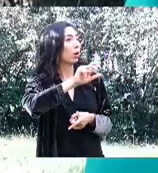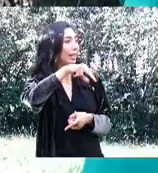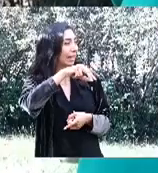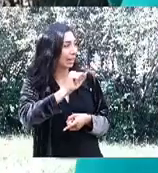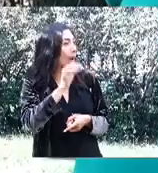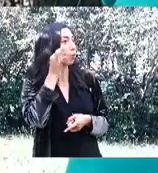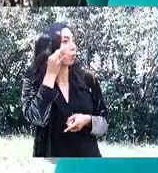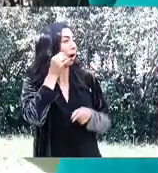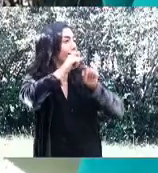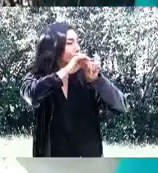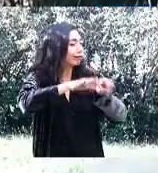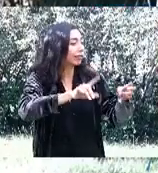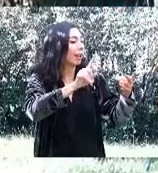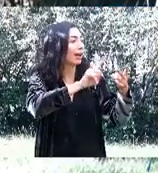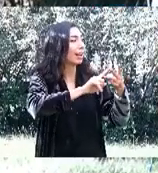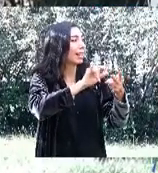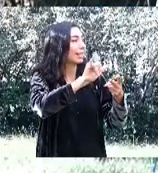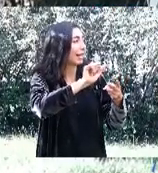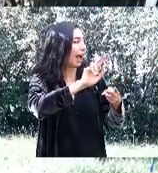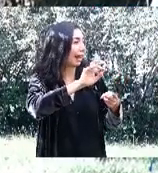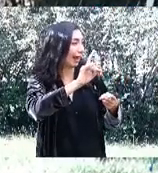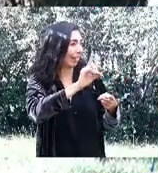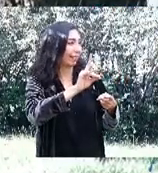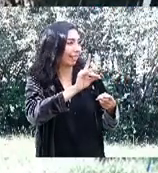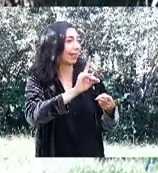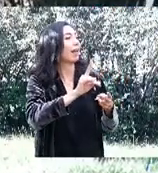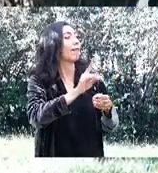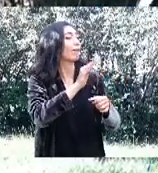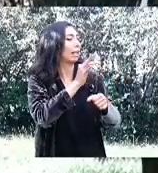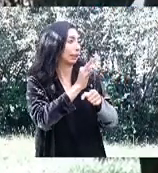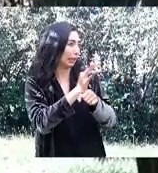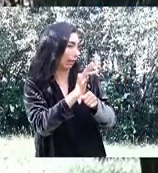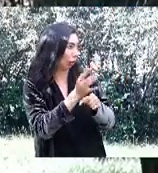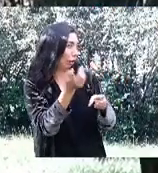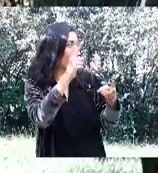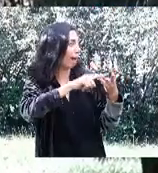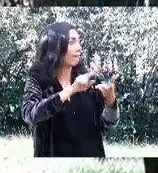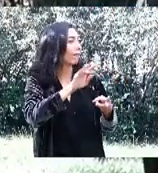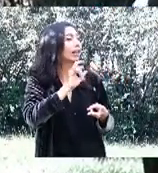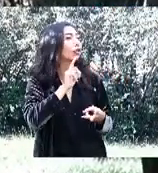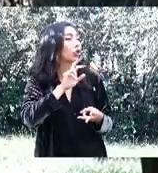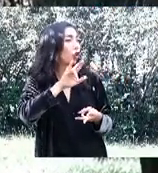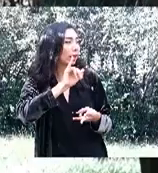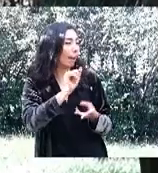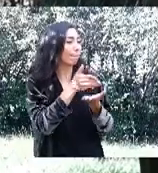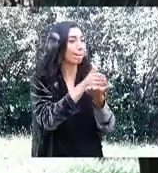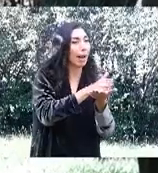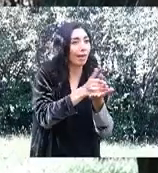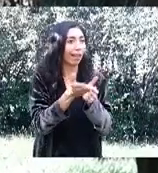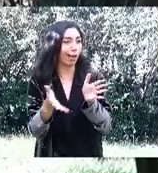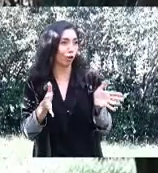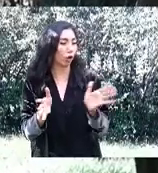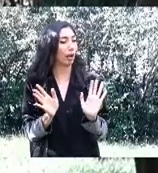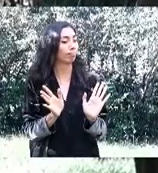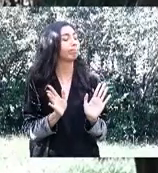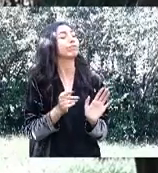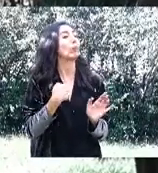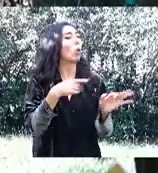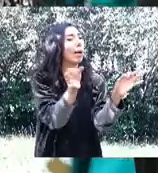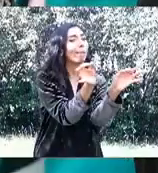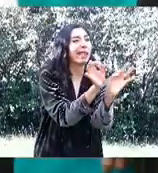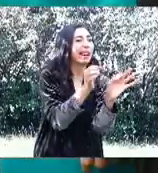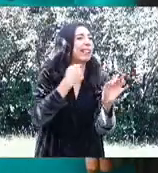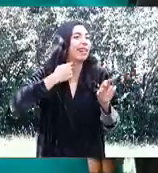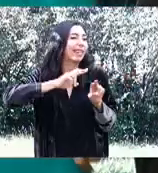divulgadora estamos con Jaret que es facilitadora Y con Victoria que es mediadora así es que vamos a explicar lo que hacemos con la escuela de la